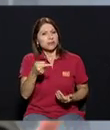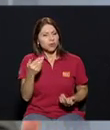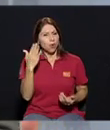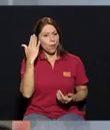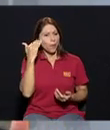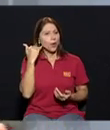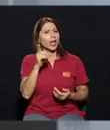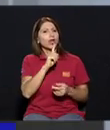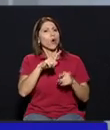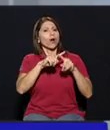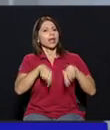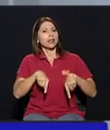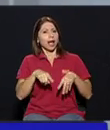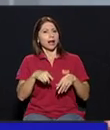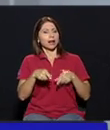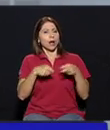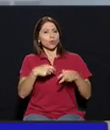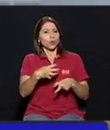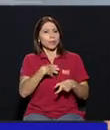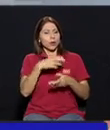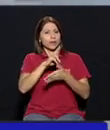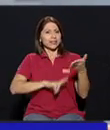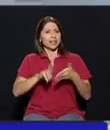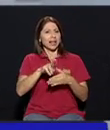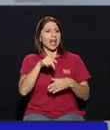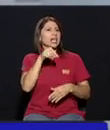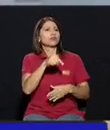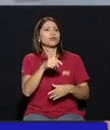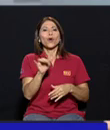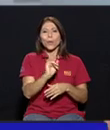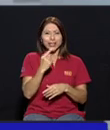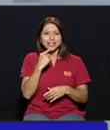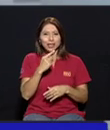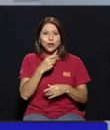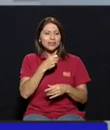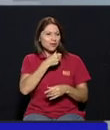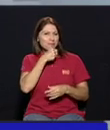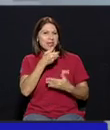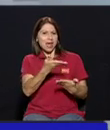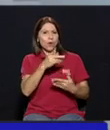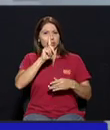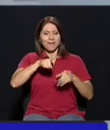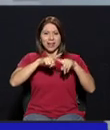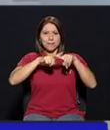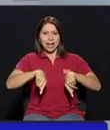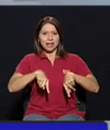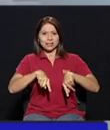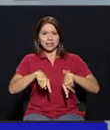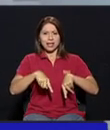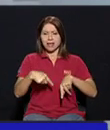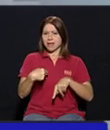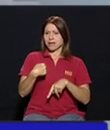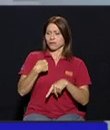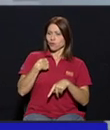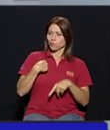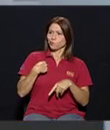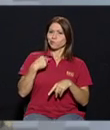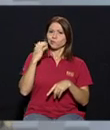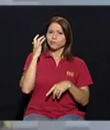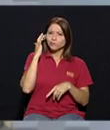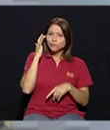autonomía universitaria? Como diciendo, es un asunto viejo, eso debería eliminarse. Y a mí me entró una